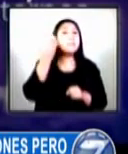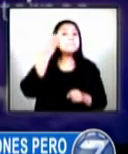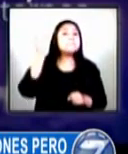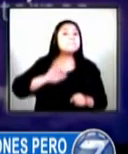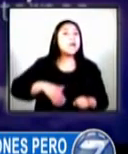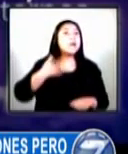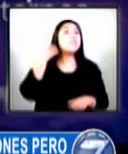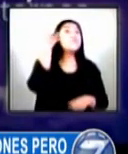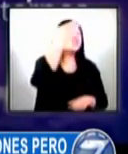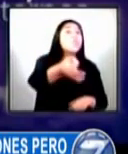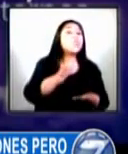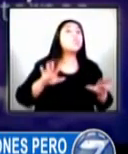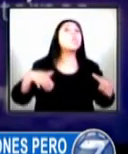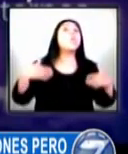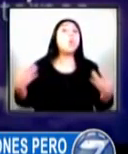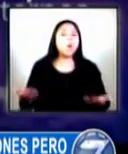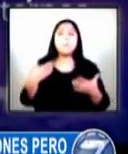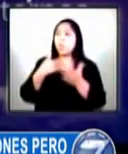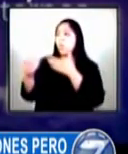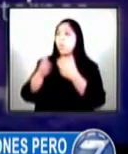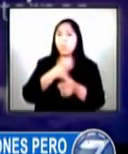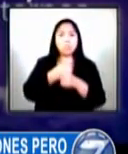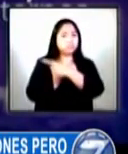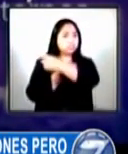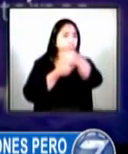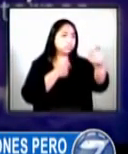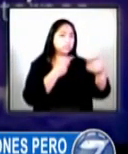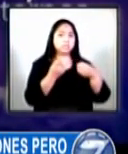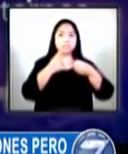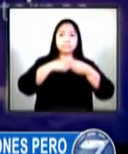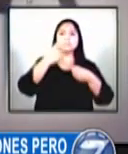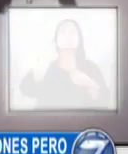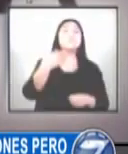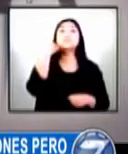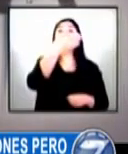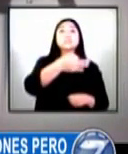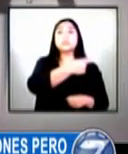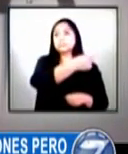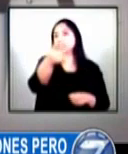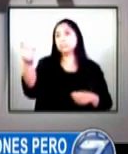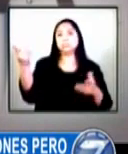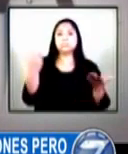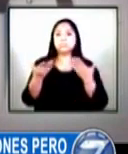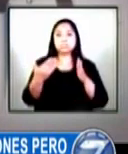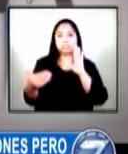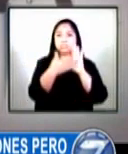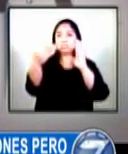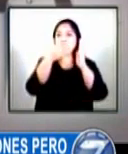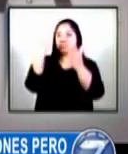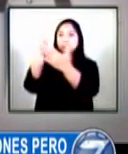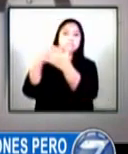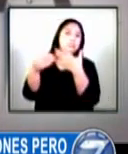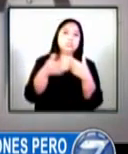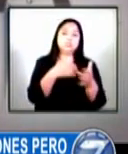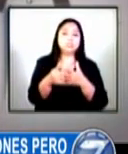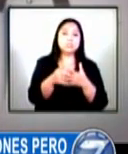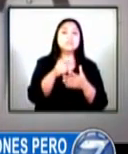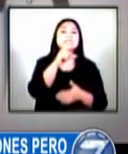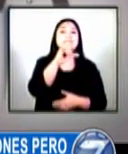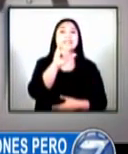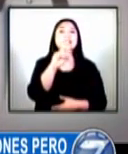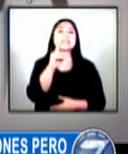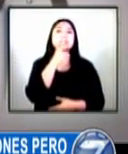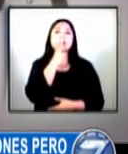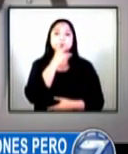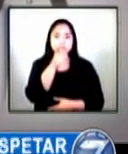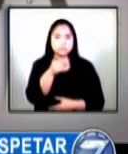ocurrir contra cualquiera de los países que somos miembros de la organización. invito a la CIDH a